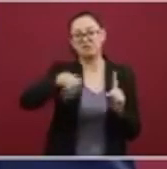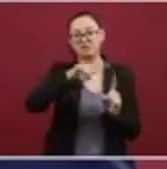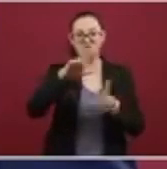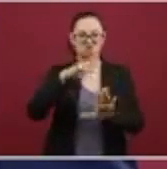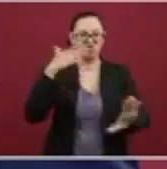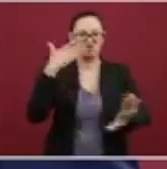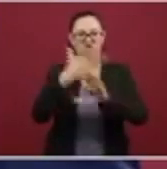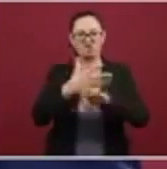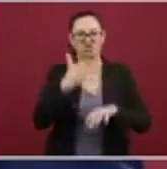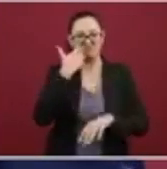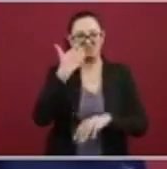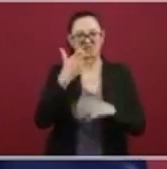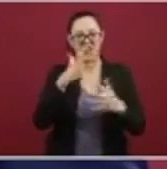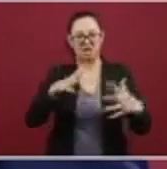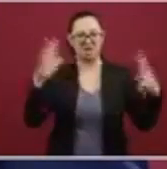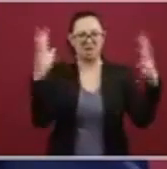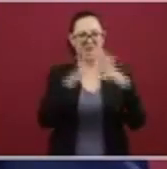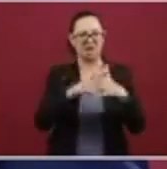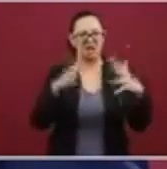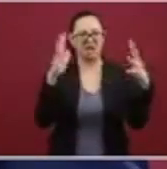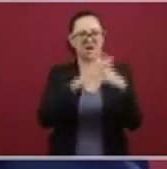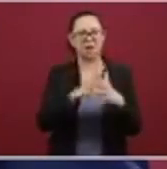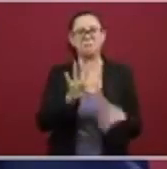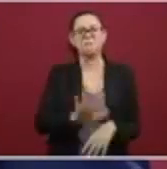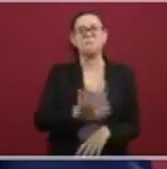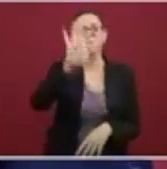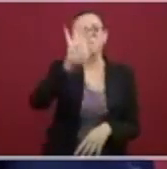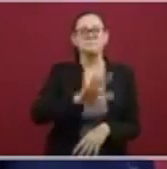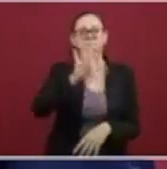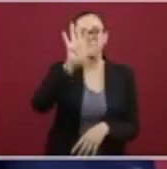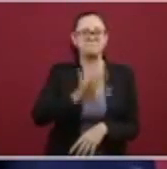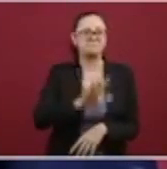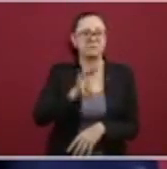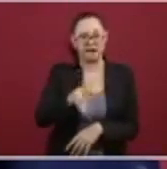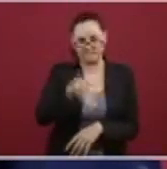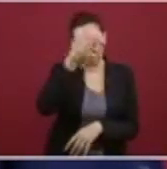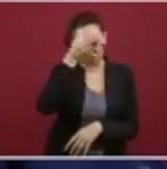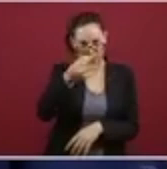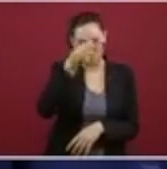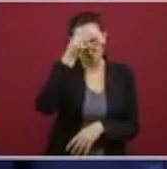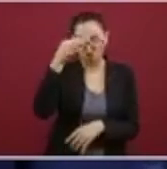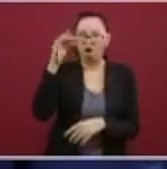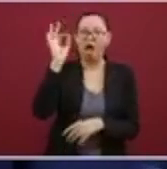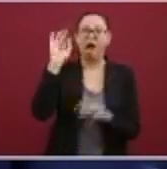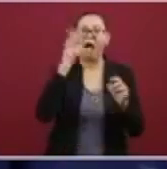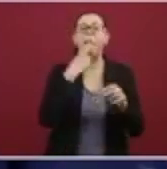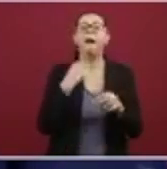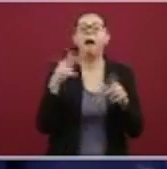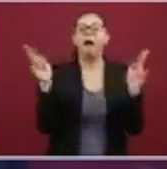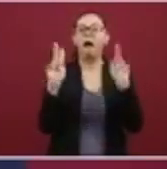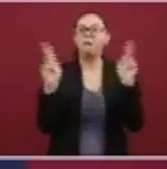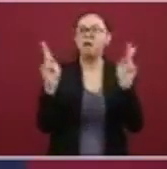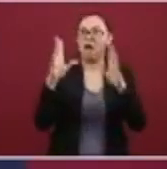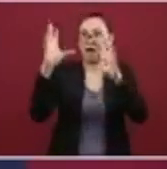un palazo a lo tonto, al avispero,